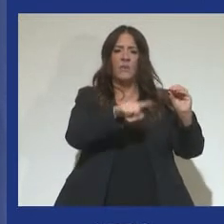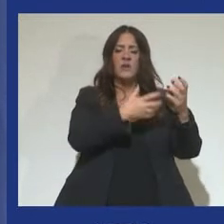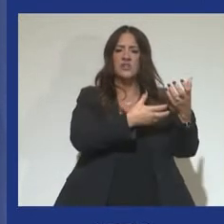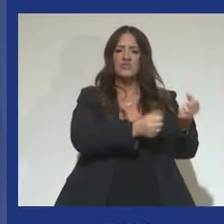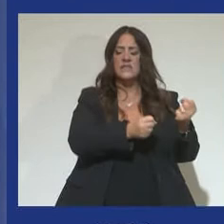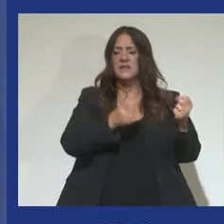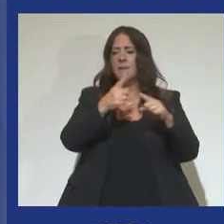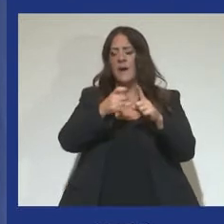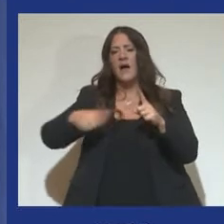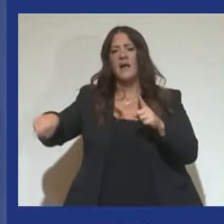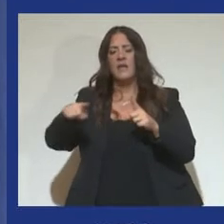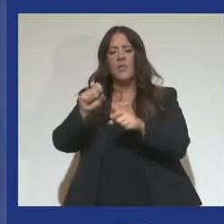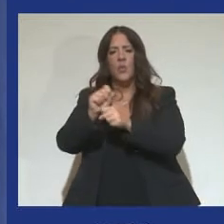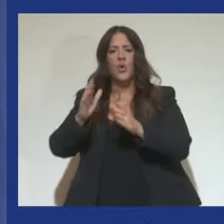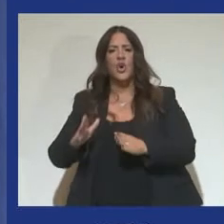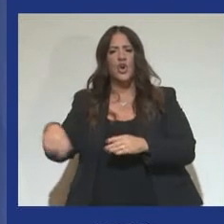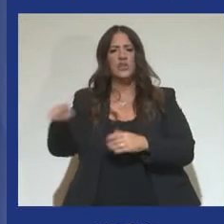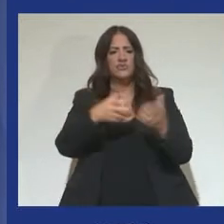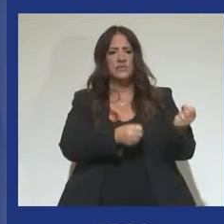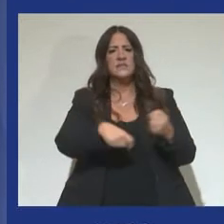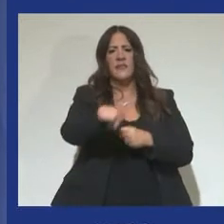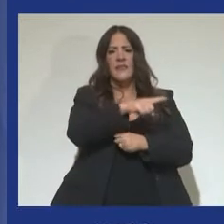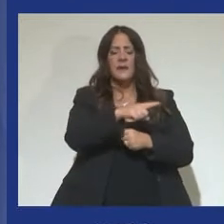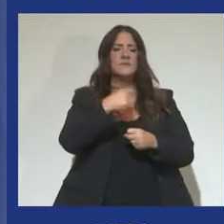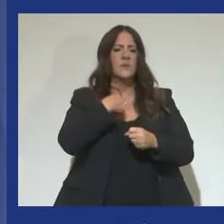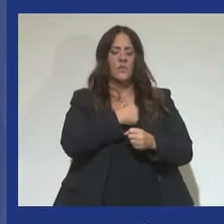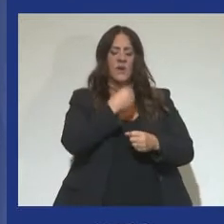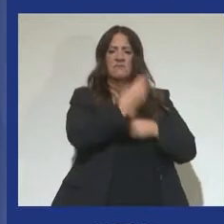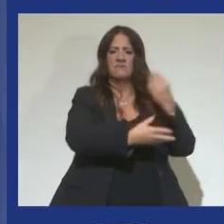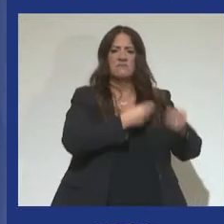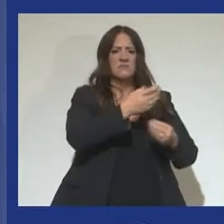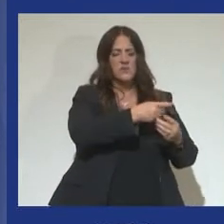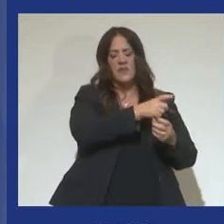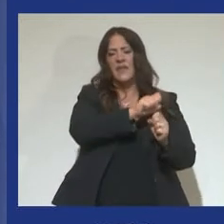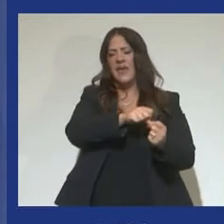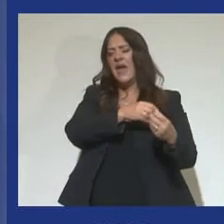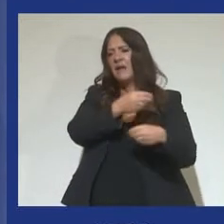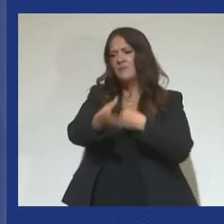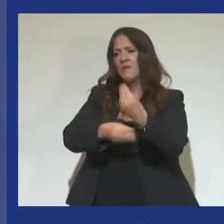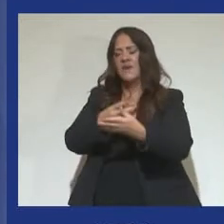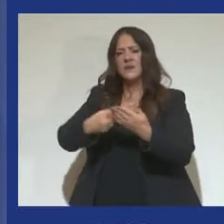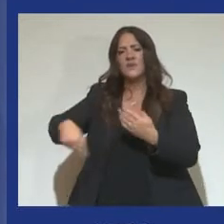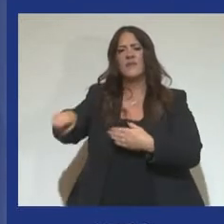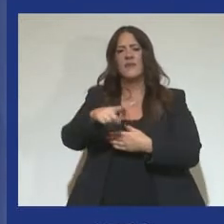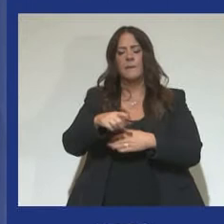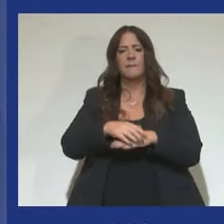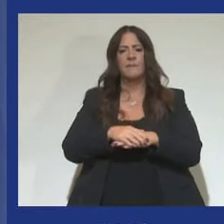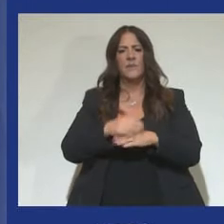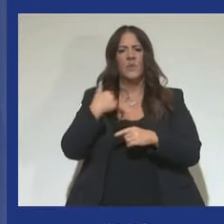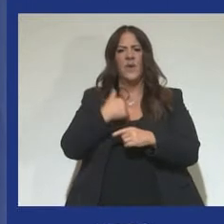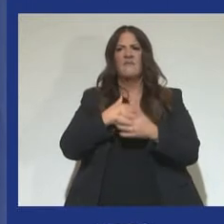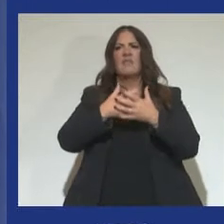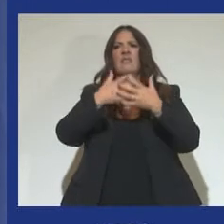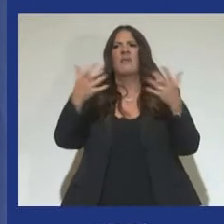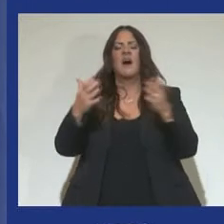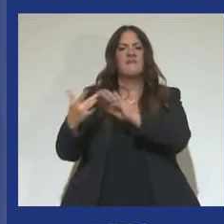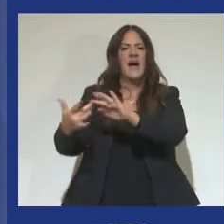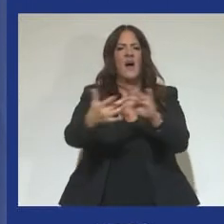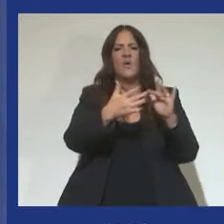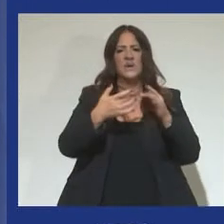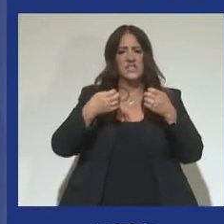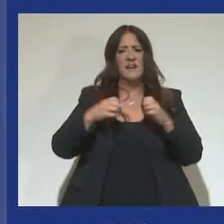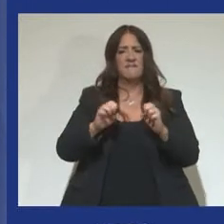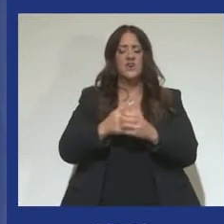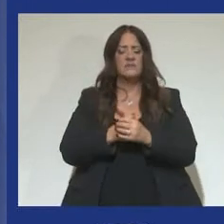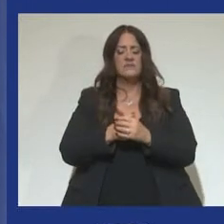con mensajeros de confianza dentro de eso hemos creado una nueva un nuevo equipo de esfuerzos